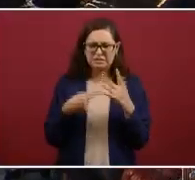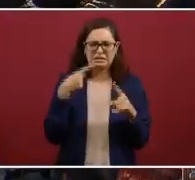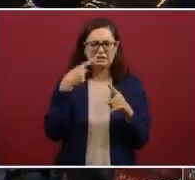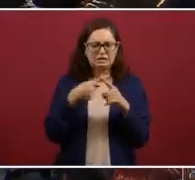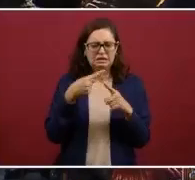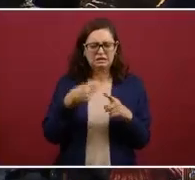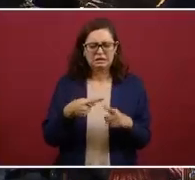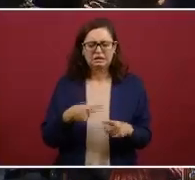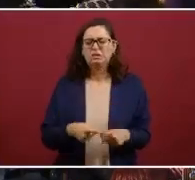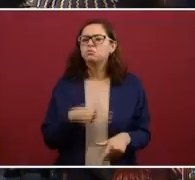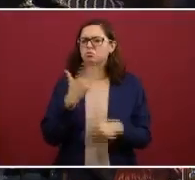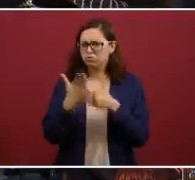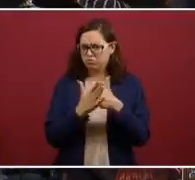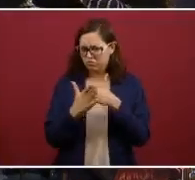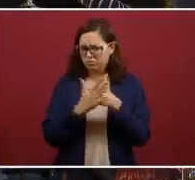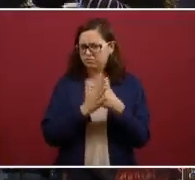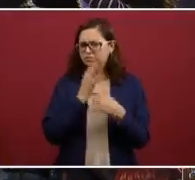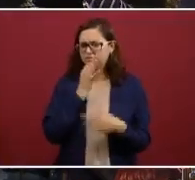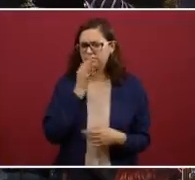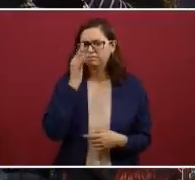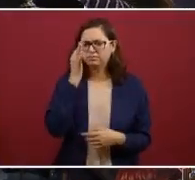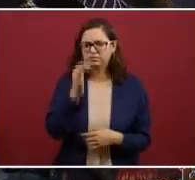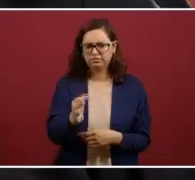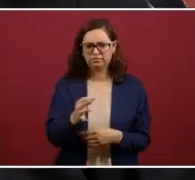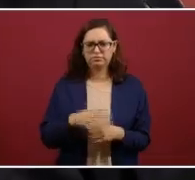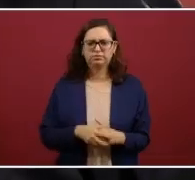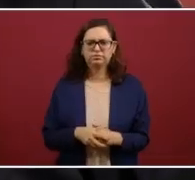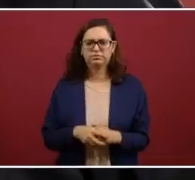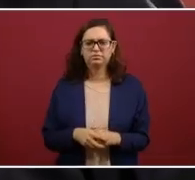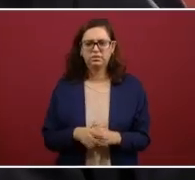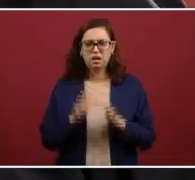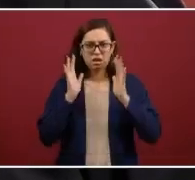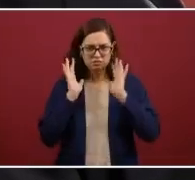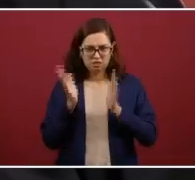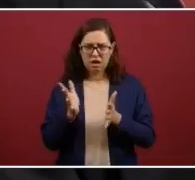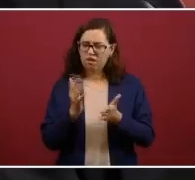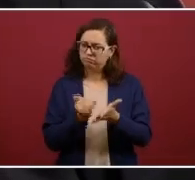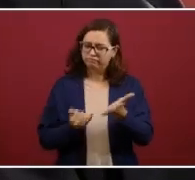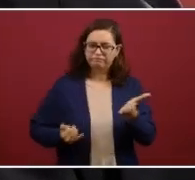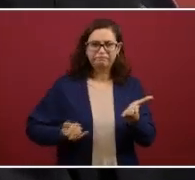Los vamos a dar a conocer, ya están definidos.